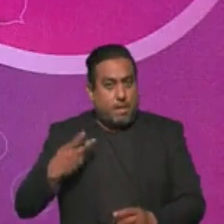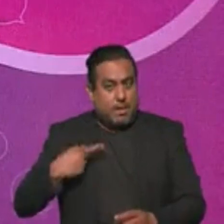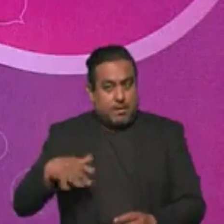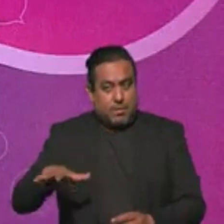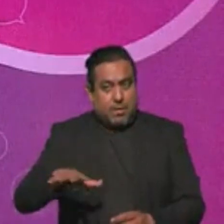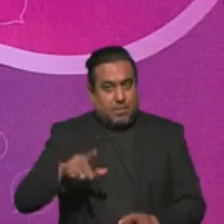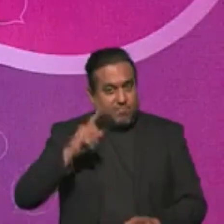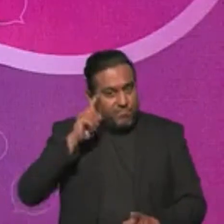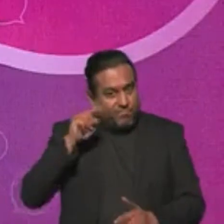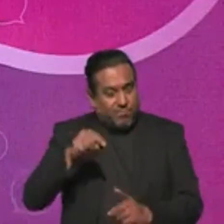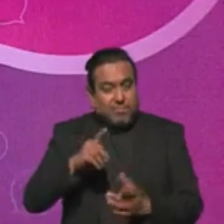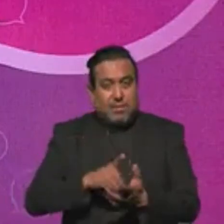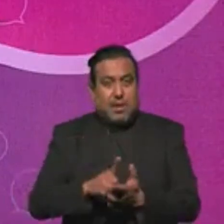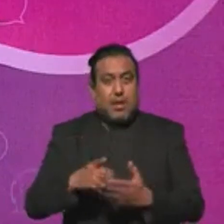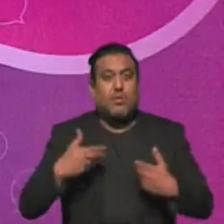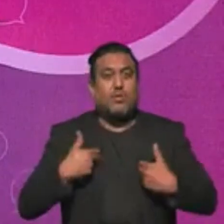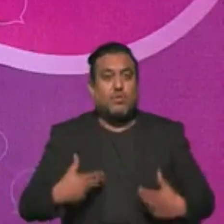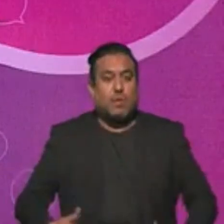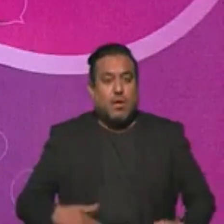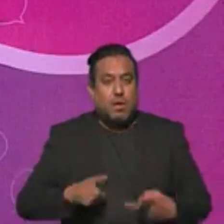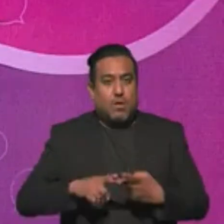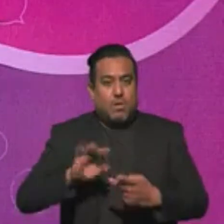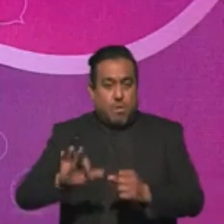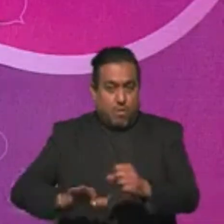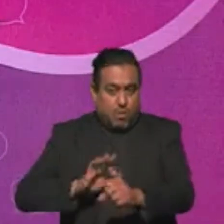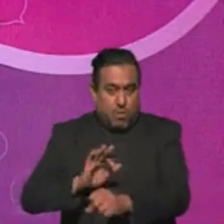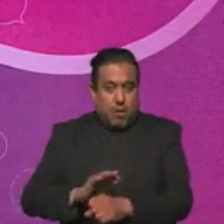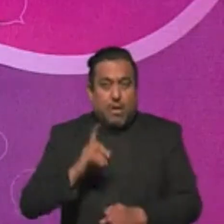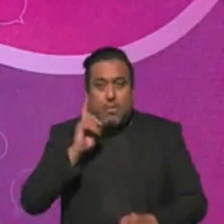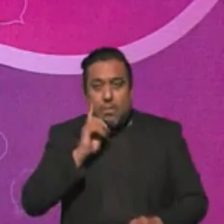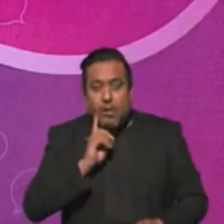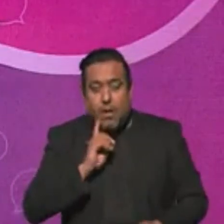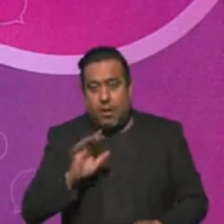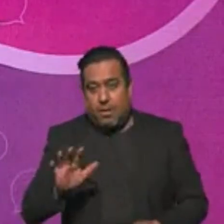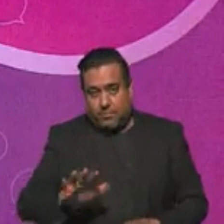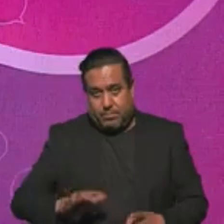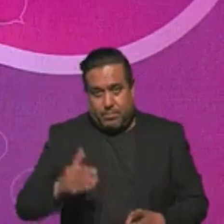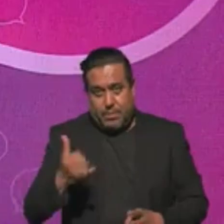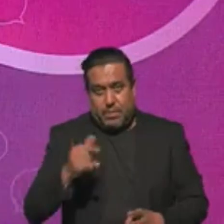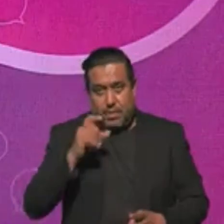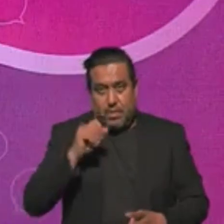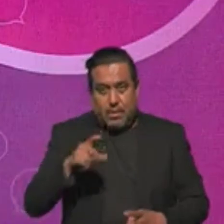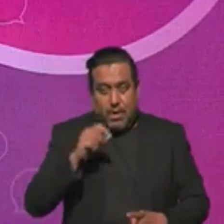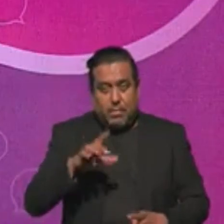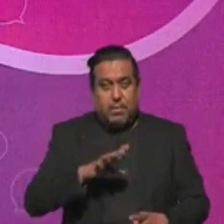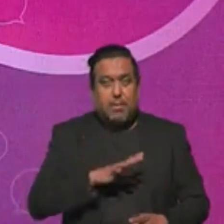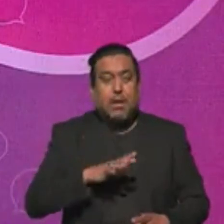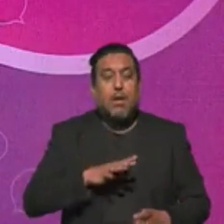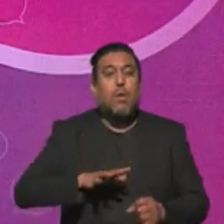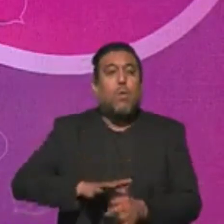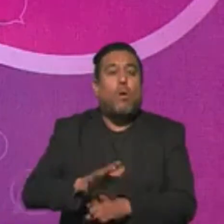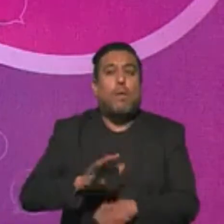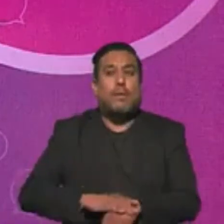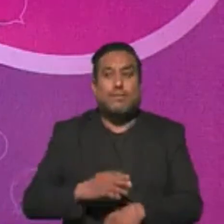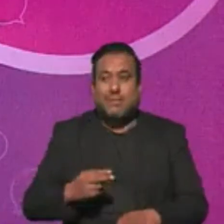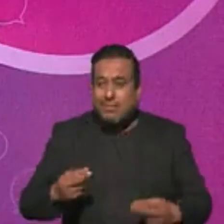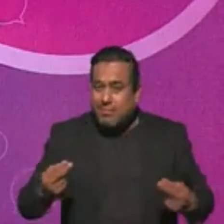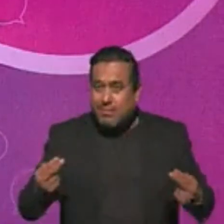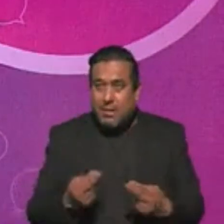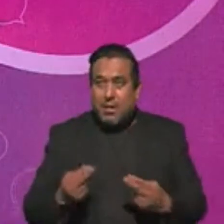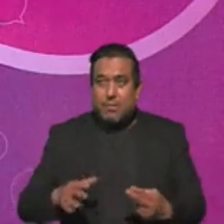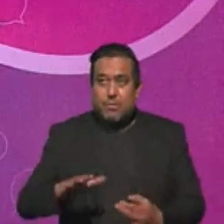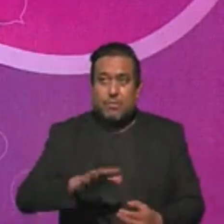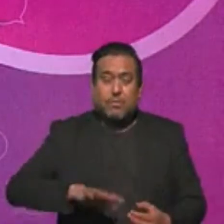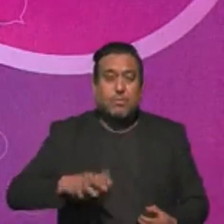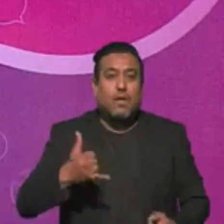humanos y perspectiva de género daremos visibilidad y apoyaremos a los sectores más vulnerables mejoraremos